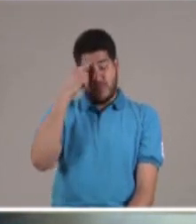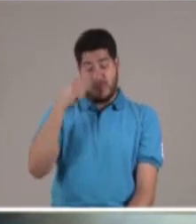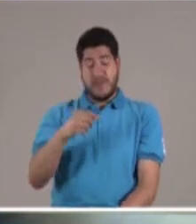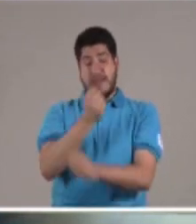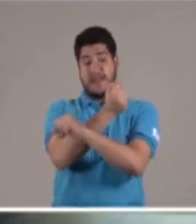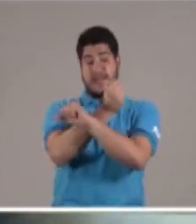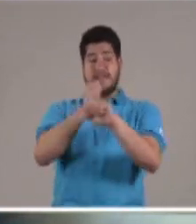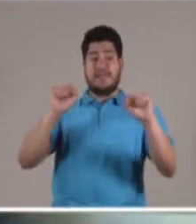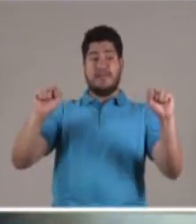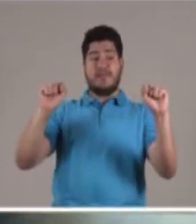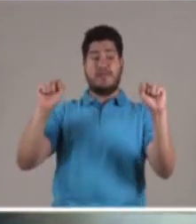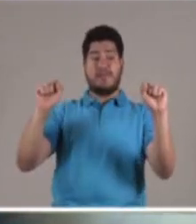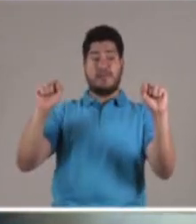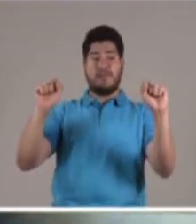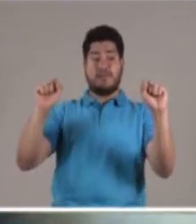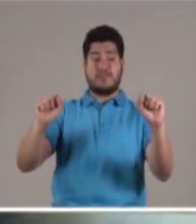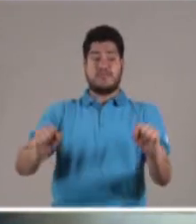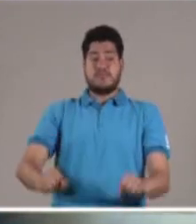salvación